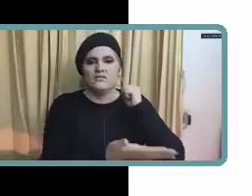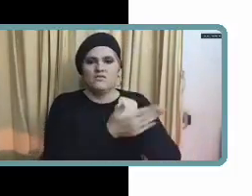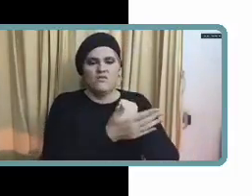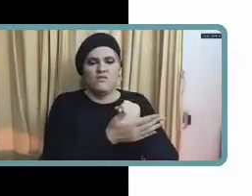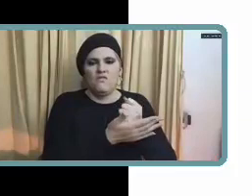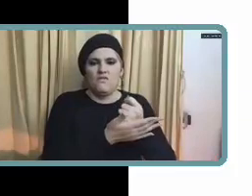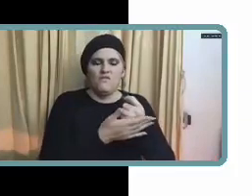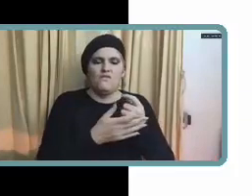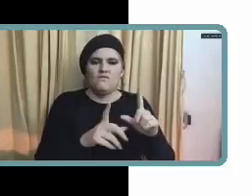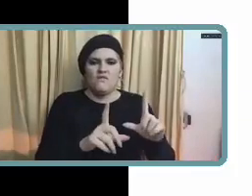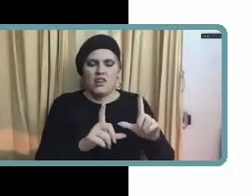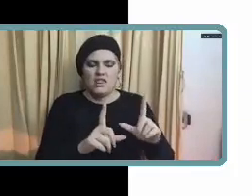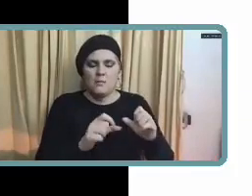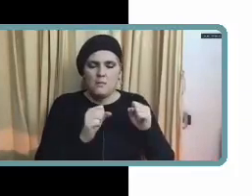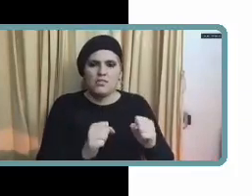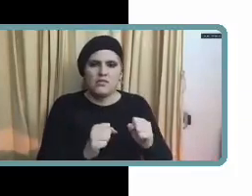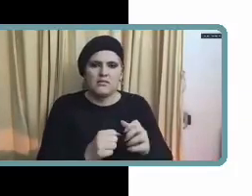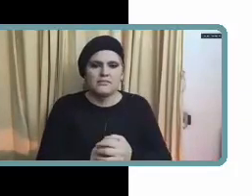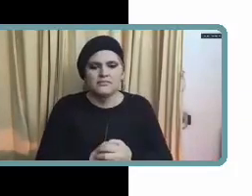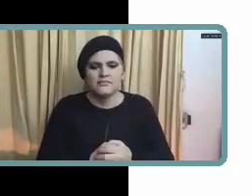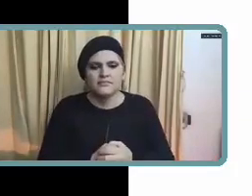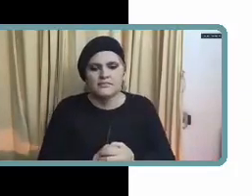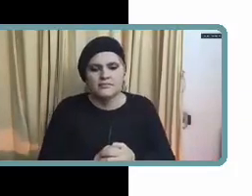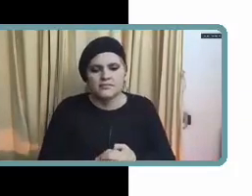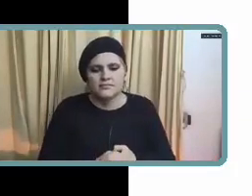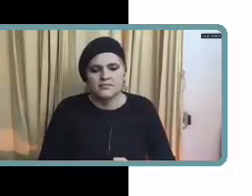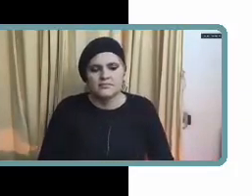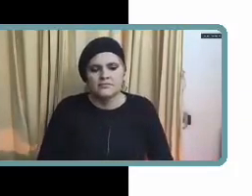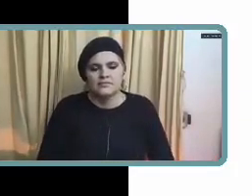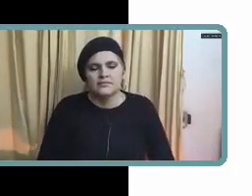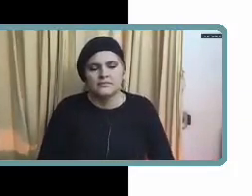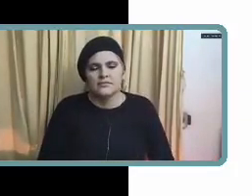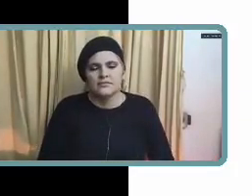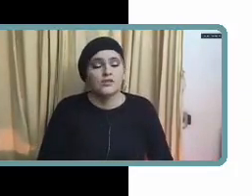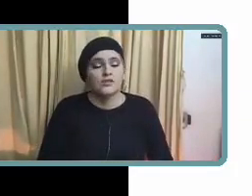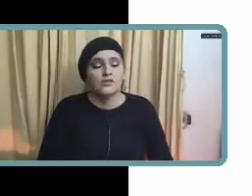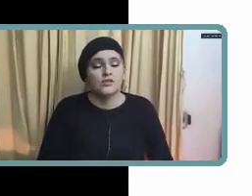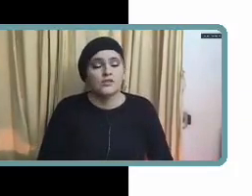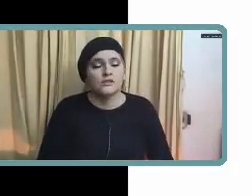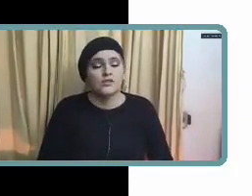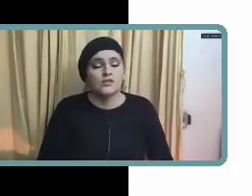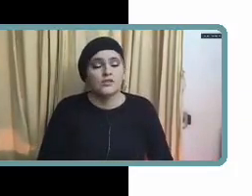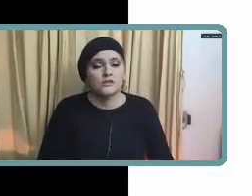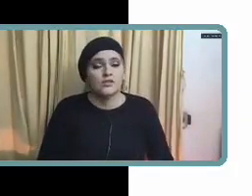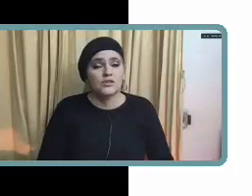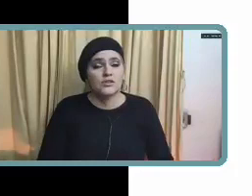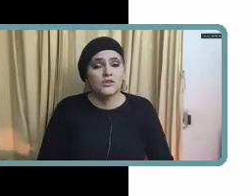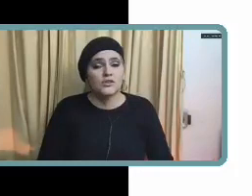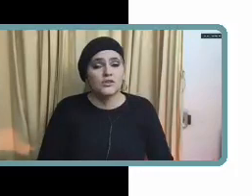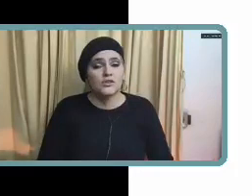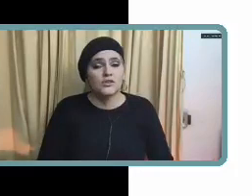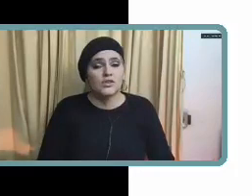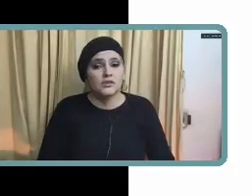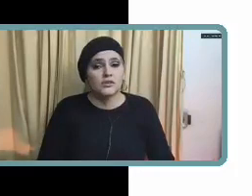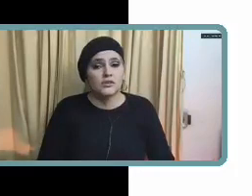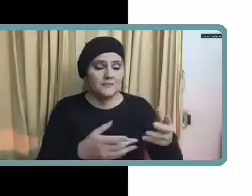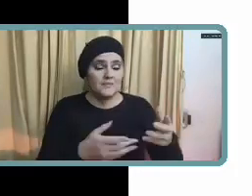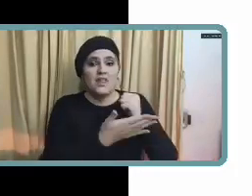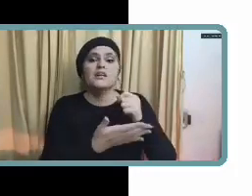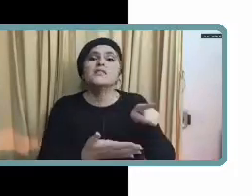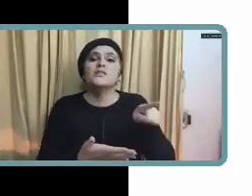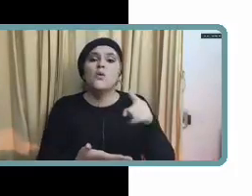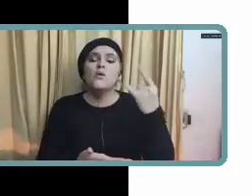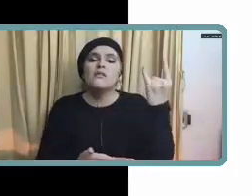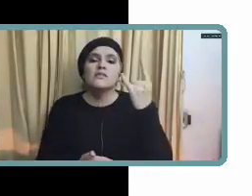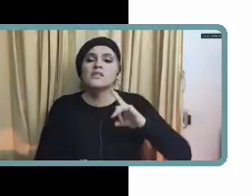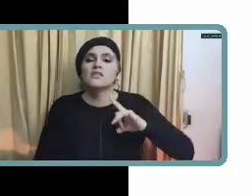en Chile. Como digo, la herramienta validada para diagnóstico lo hizo la Universidad de Chile, el